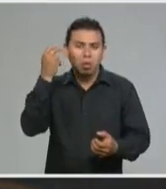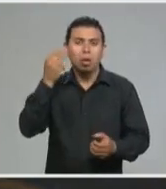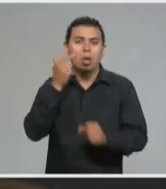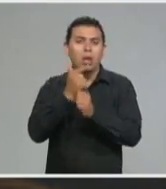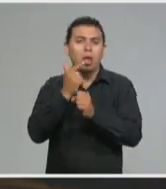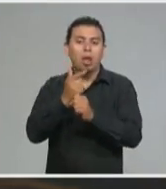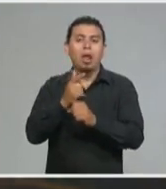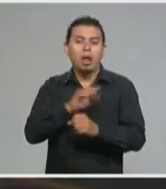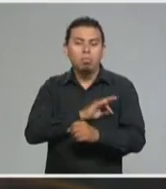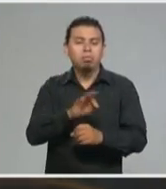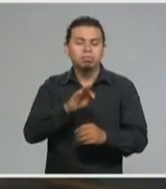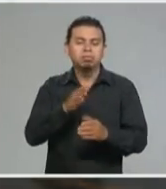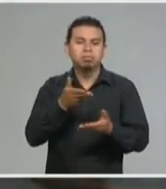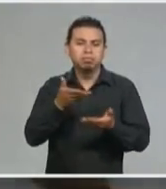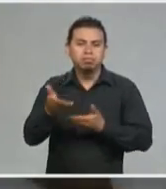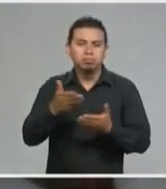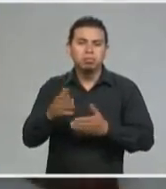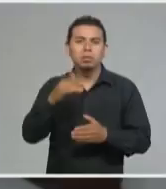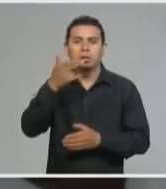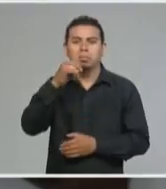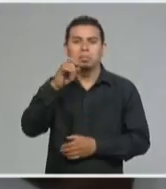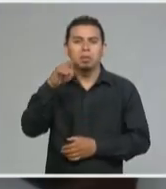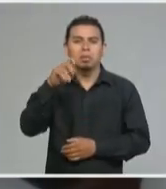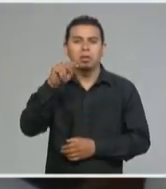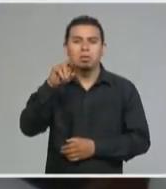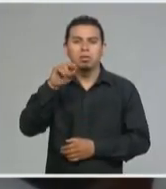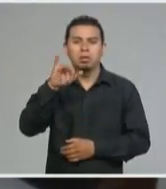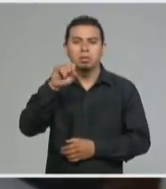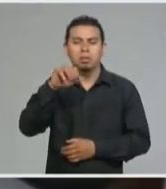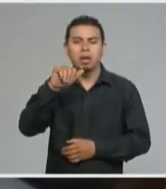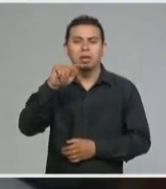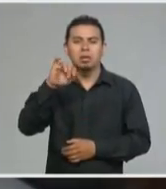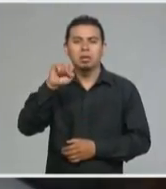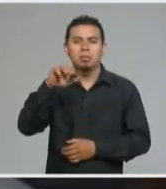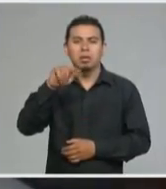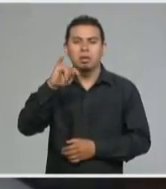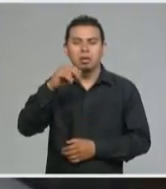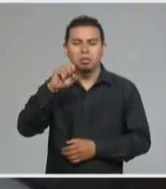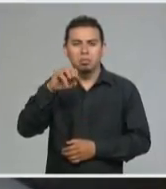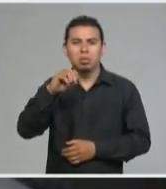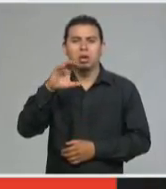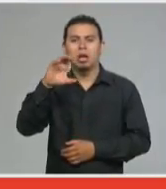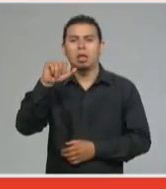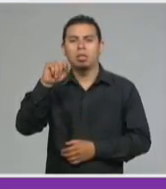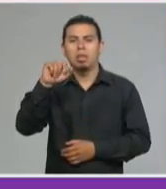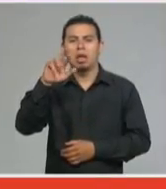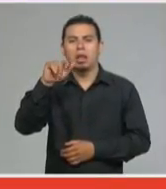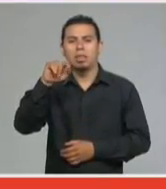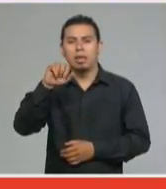diagnóstico de glaucoma, hipermetropías, astigmatismo, hemovitreos y cataratas.